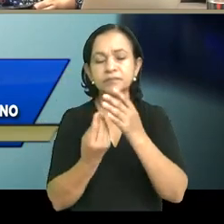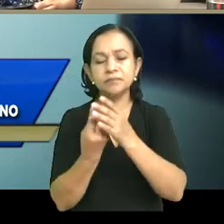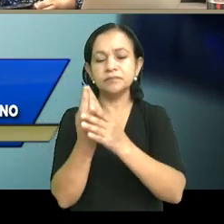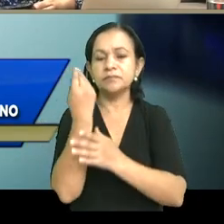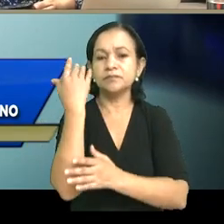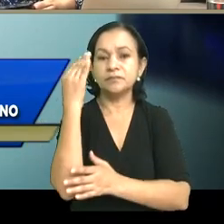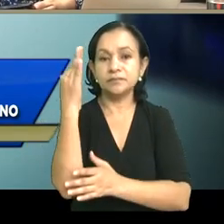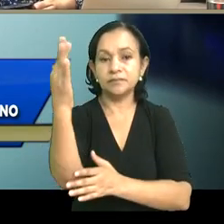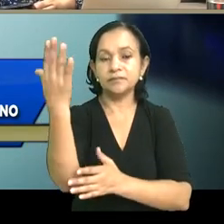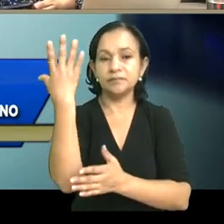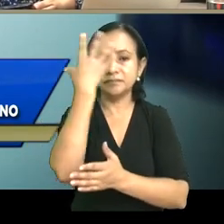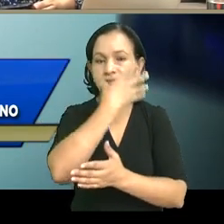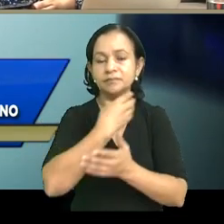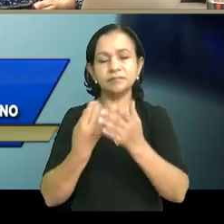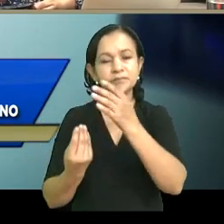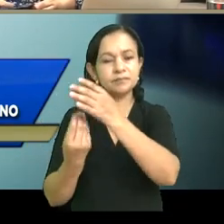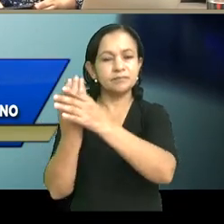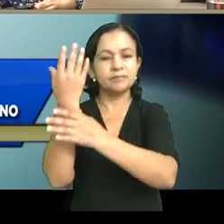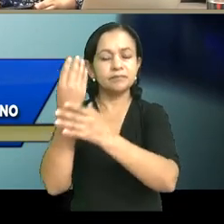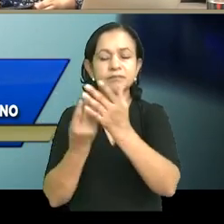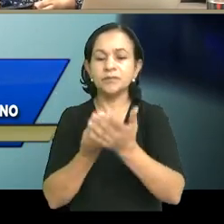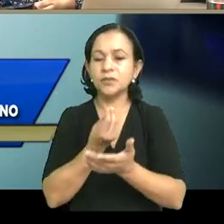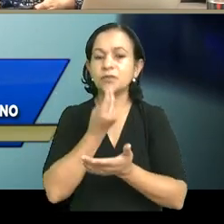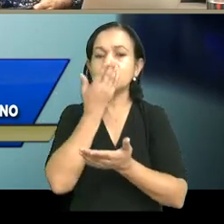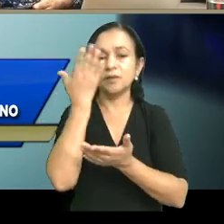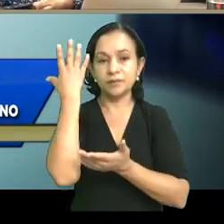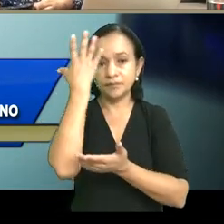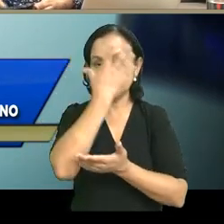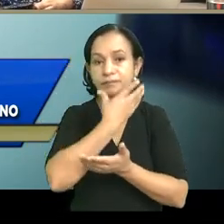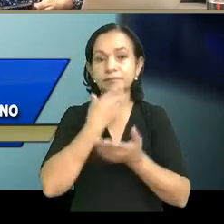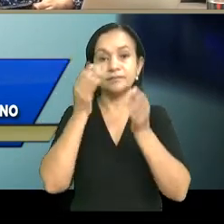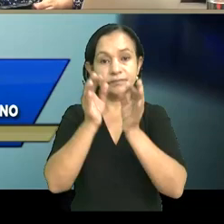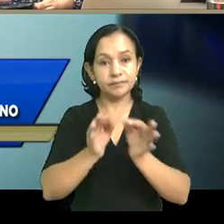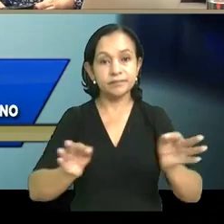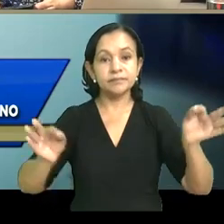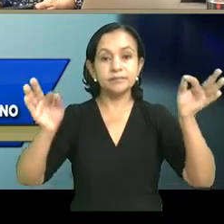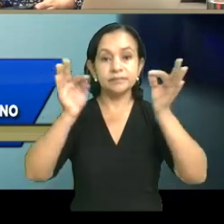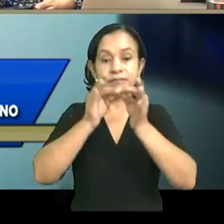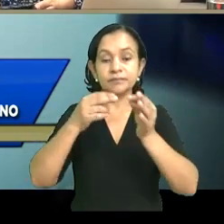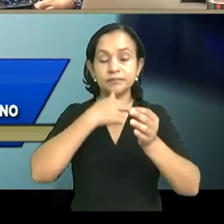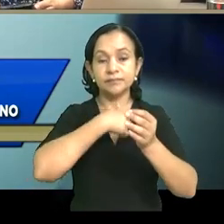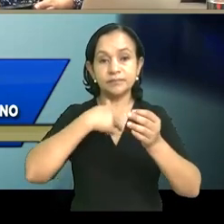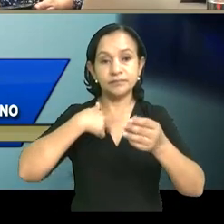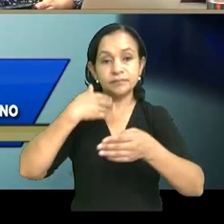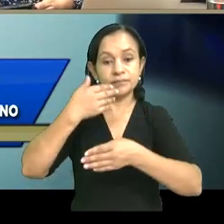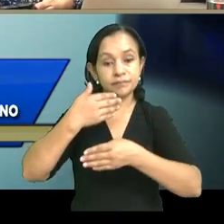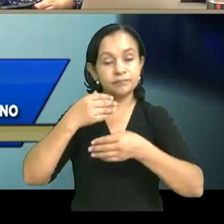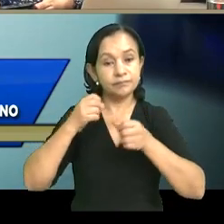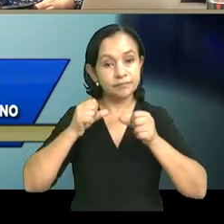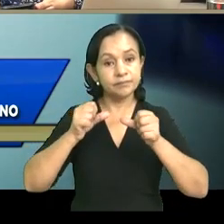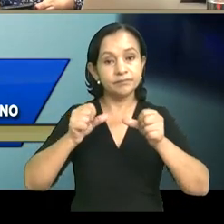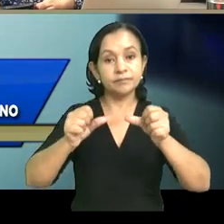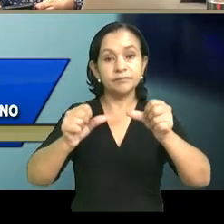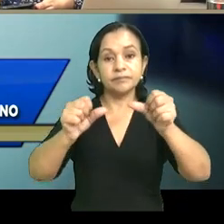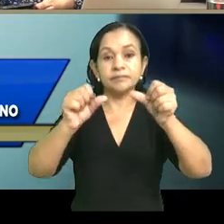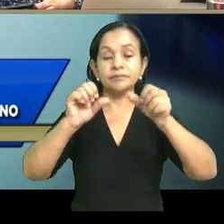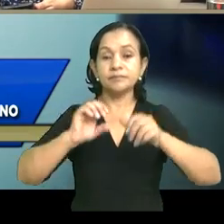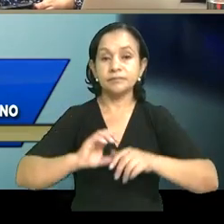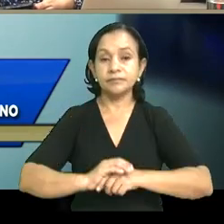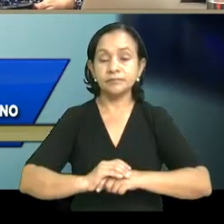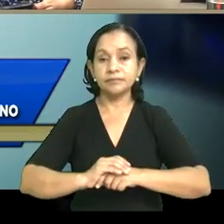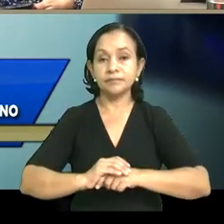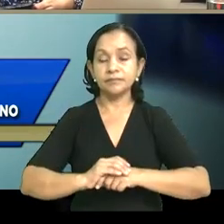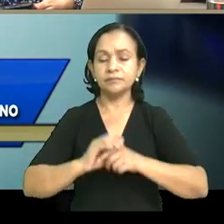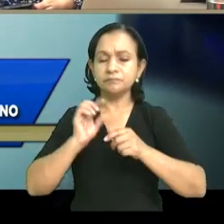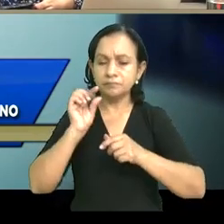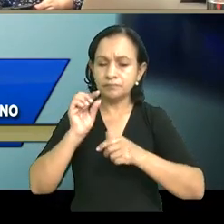que le llamamos con muchas plantas, muchas flores, eso es importantísimo. En eso estamos, ¿verdad? Estamos avanzando, vamos